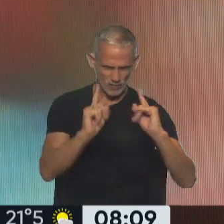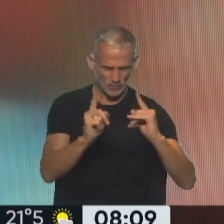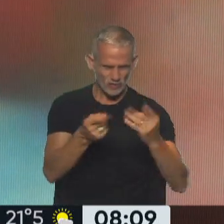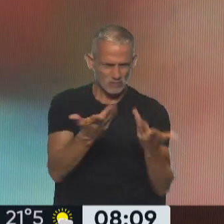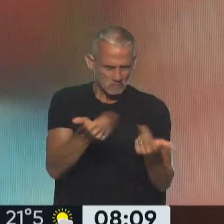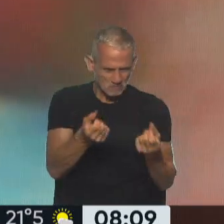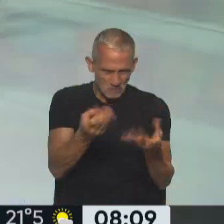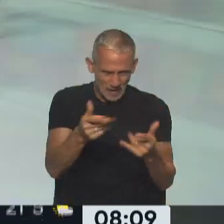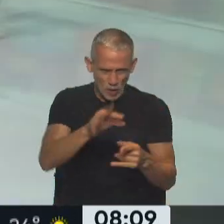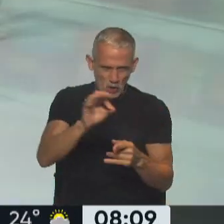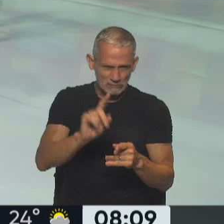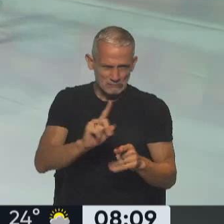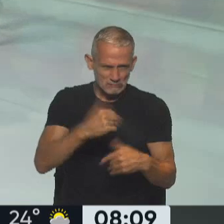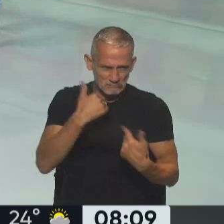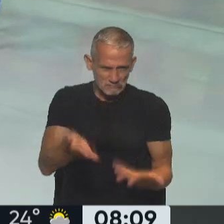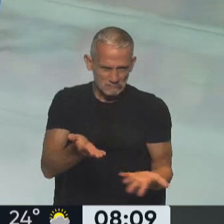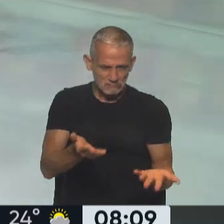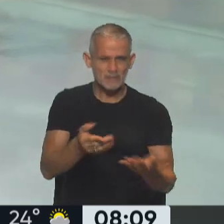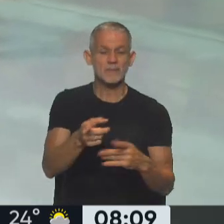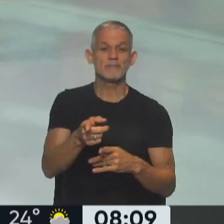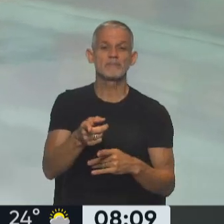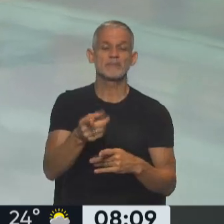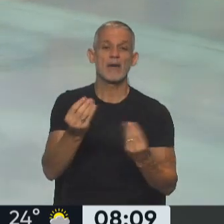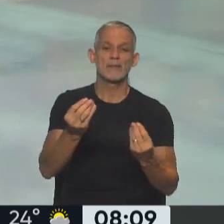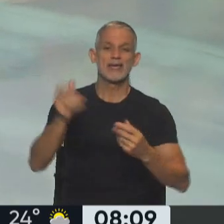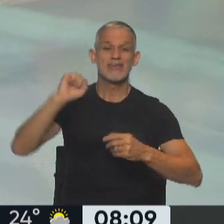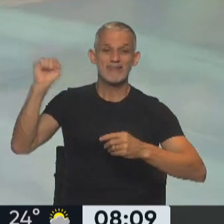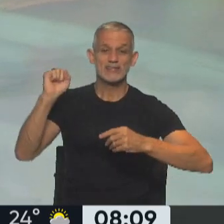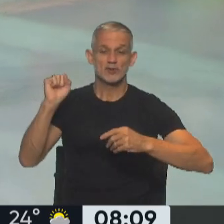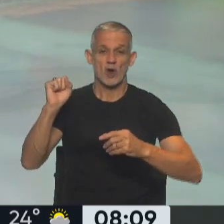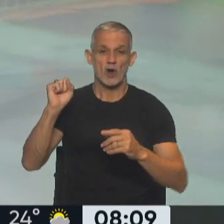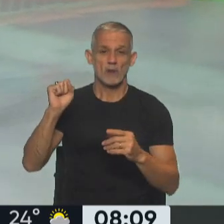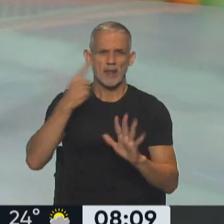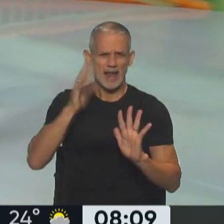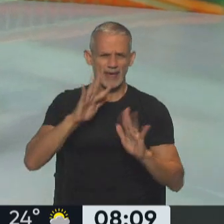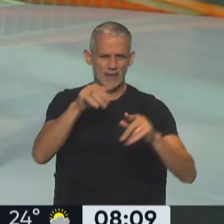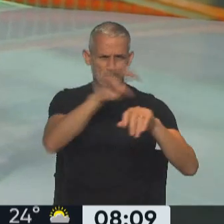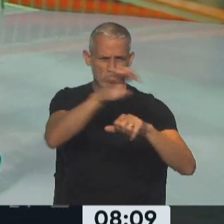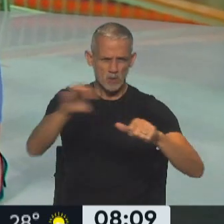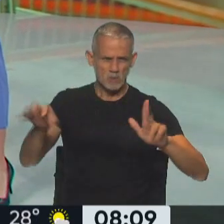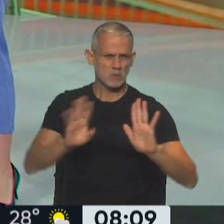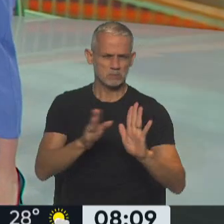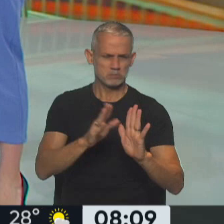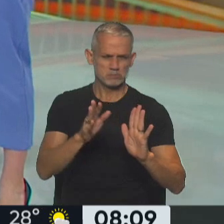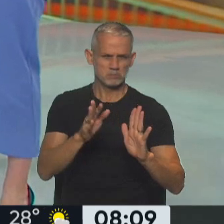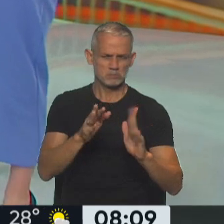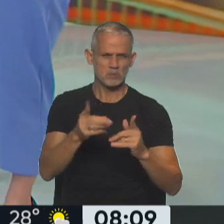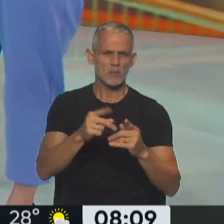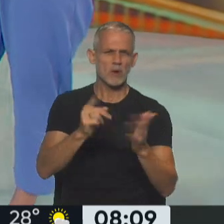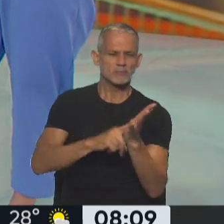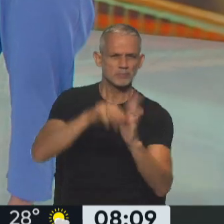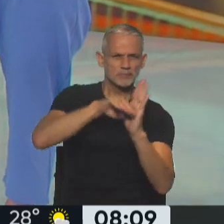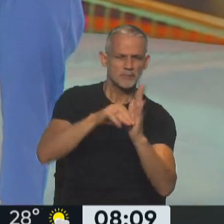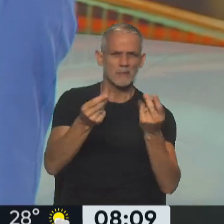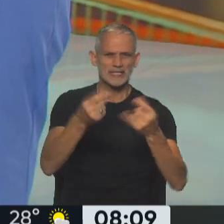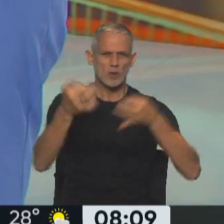o no sirven? Bueno, lo que son lo que es la inflación núcleo, que no tiene nada que ver ni con los sectores regulados como